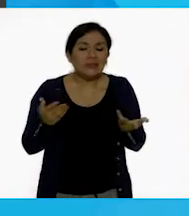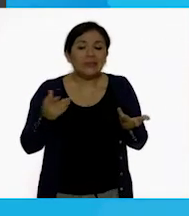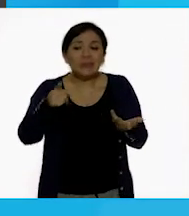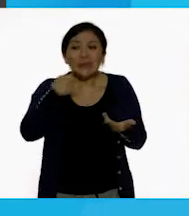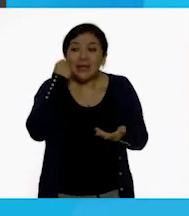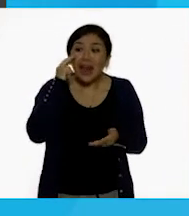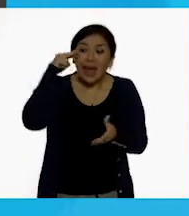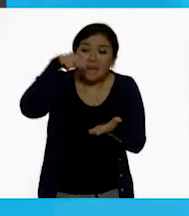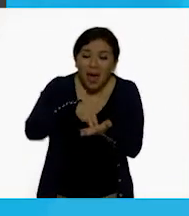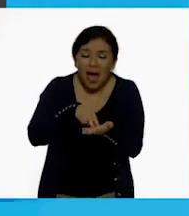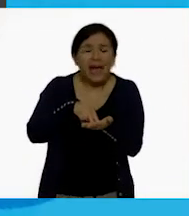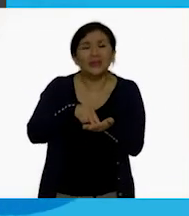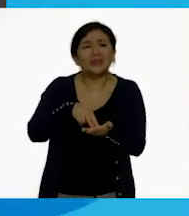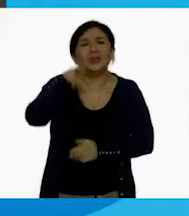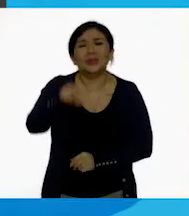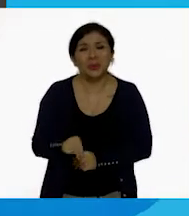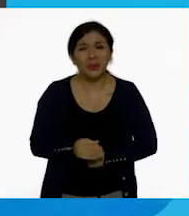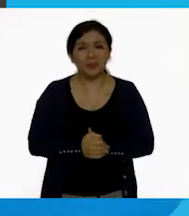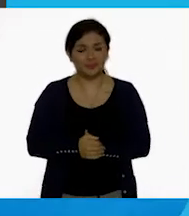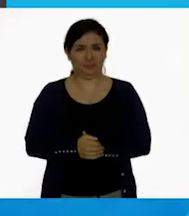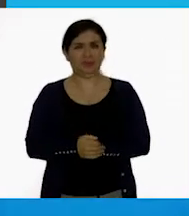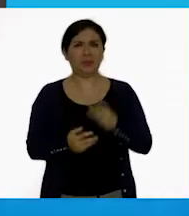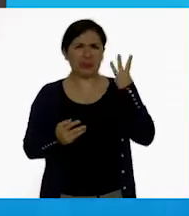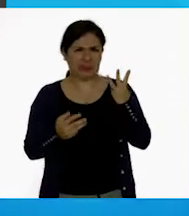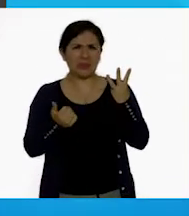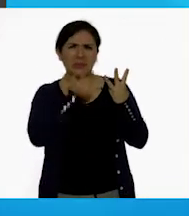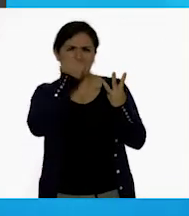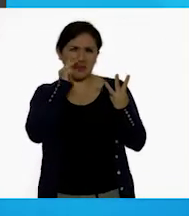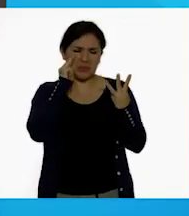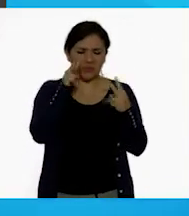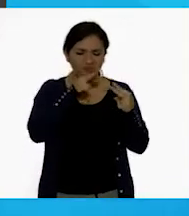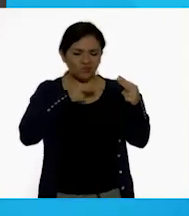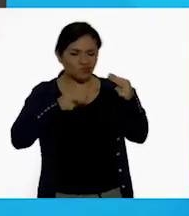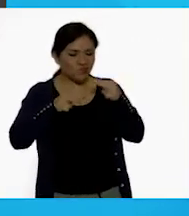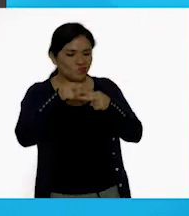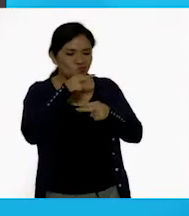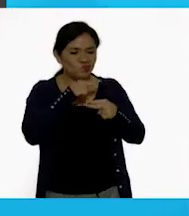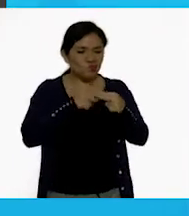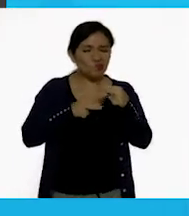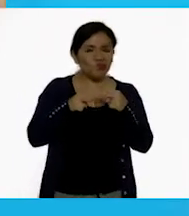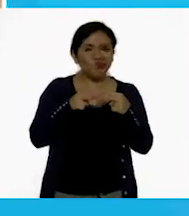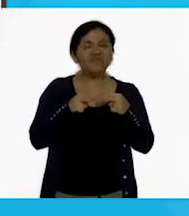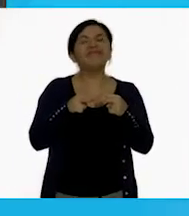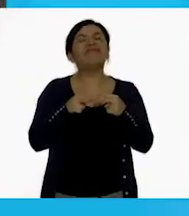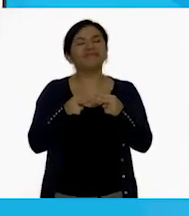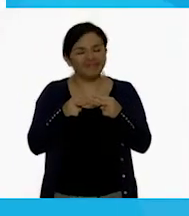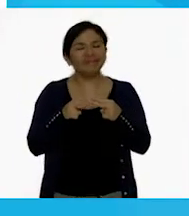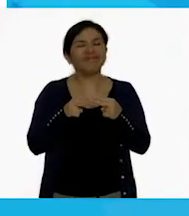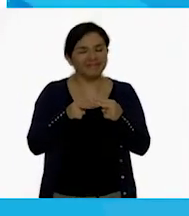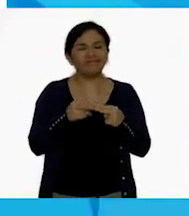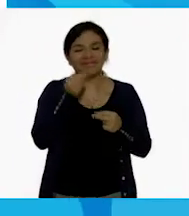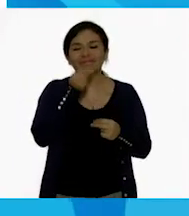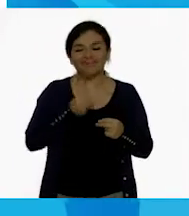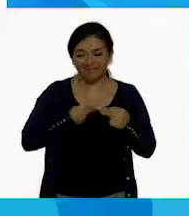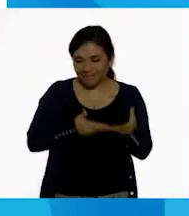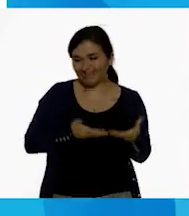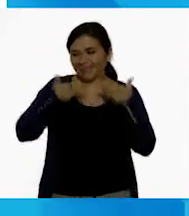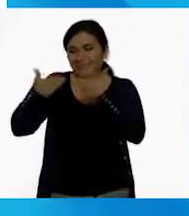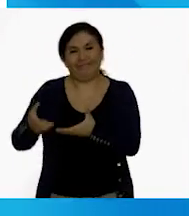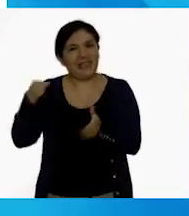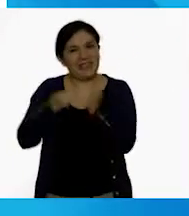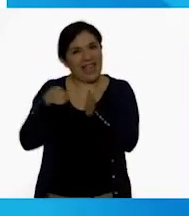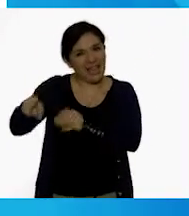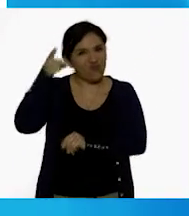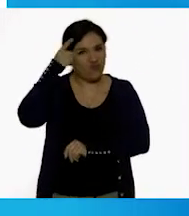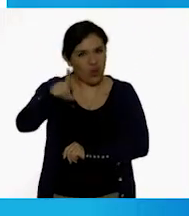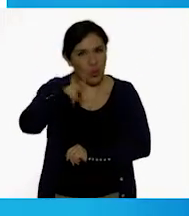abrirla. Petra, Raúl y Agustín se miraron los unos a los otros y sonrientes devolvieron la caja a su dueño. Y